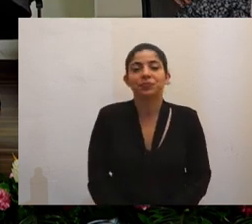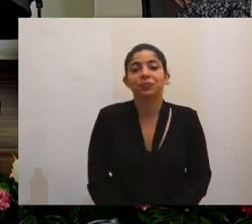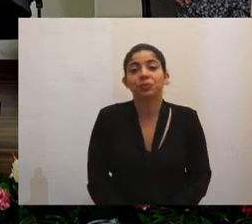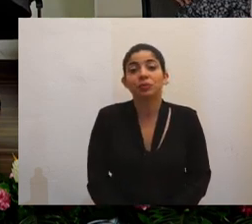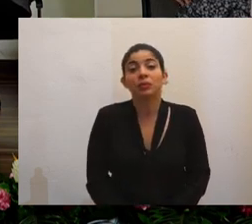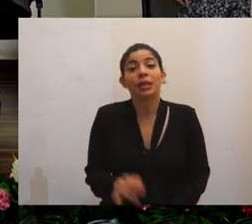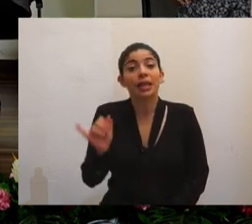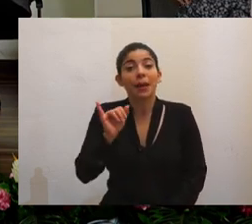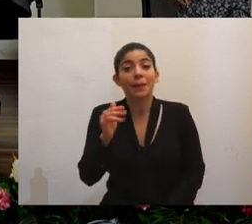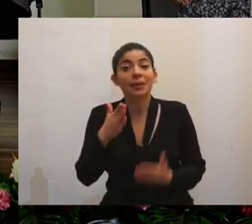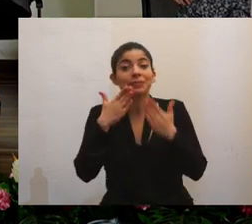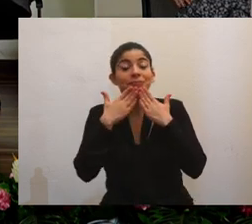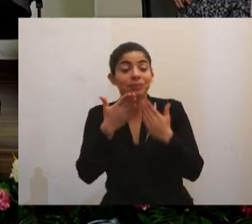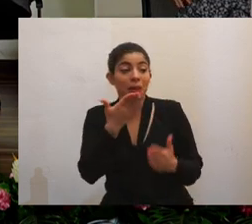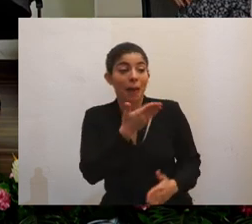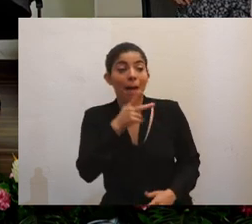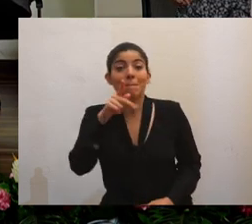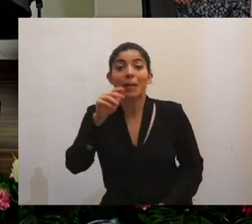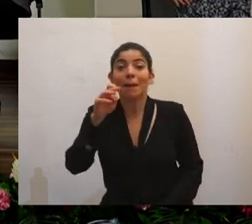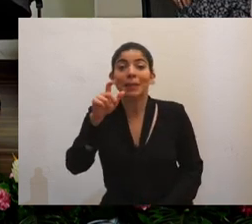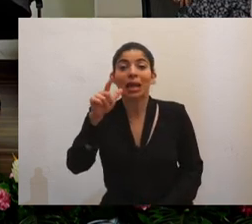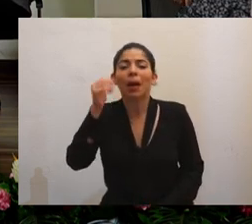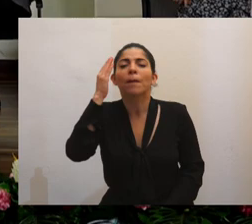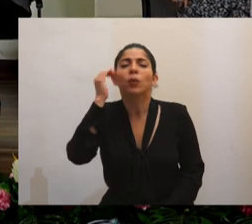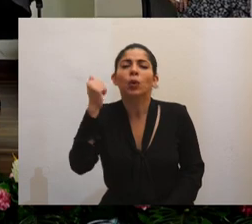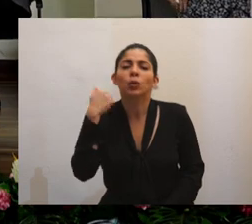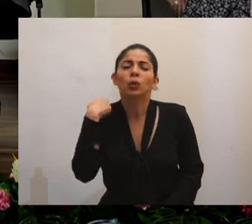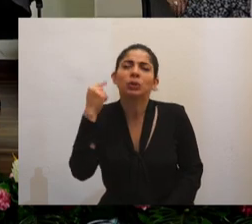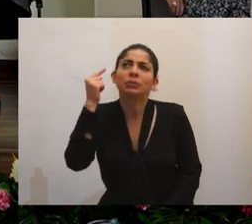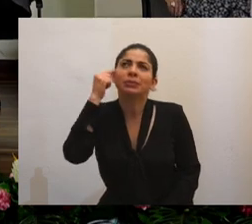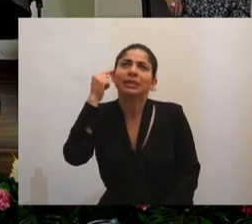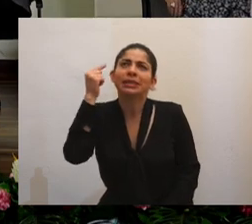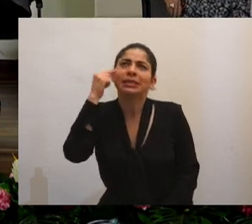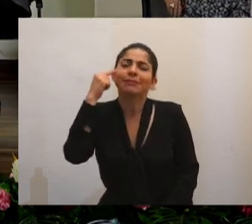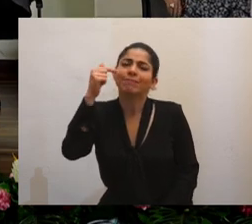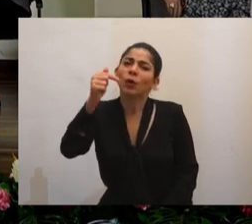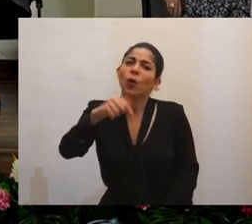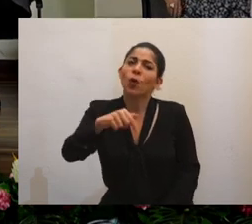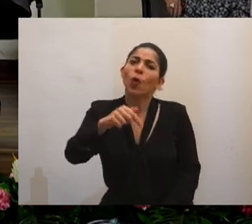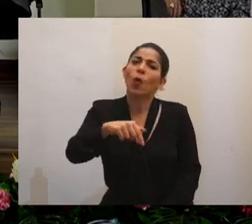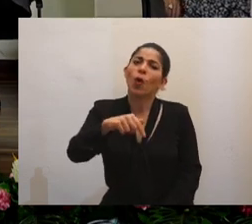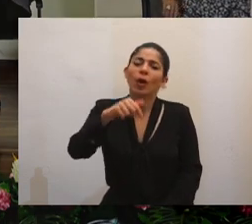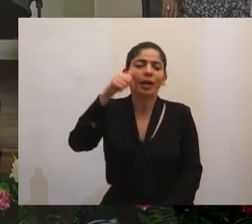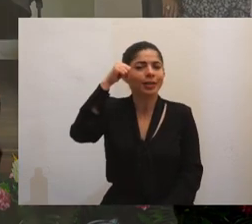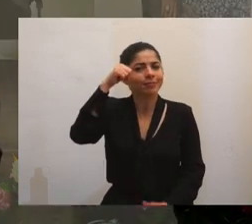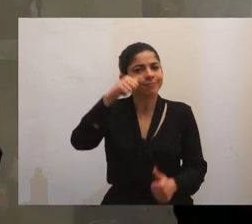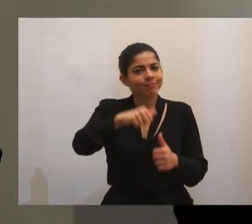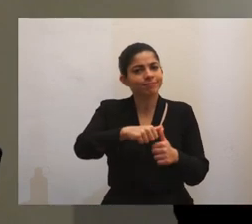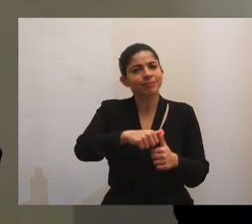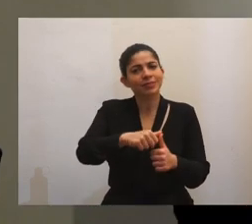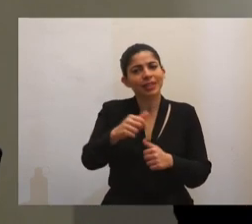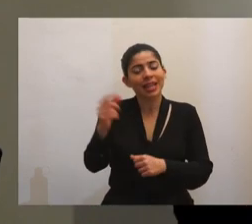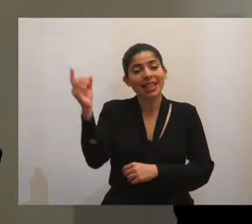Y le doy las gracias a Pamela pensando también en que hoy estamos en la conmemoración del Día Mundial